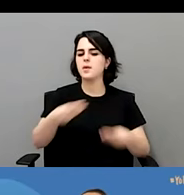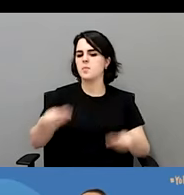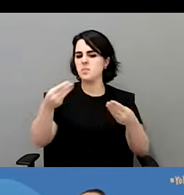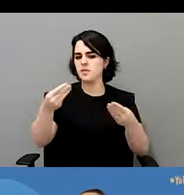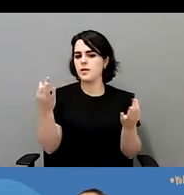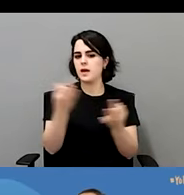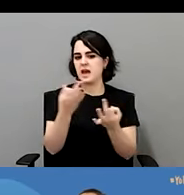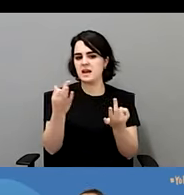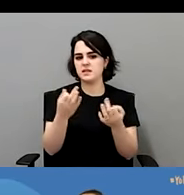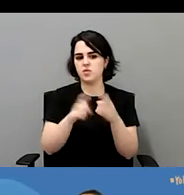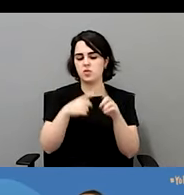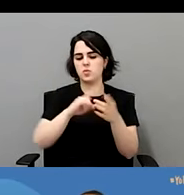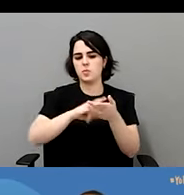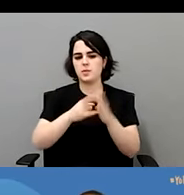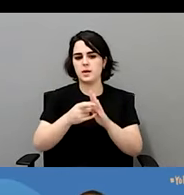yo